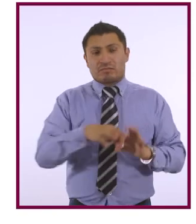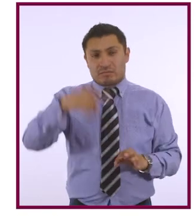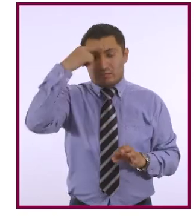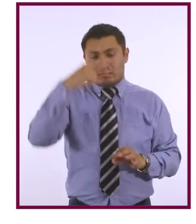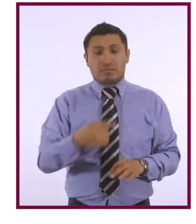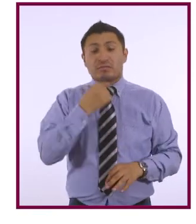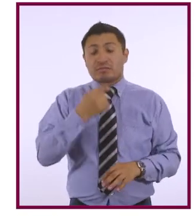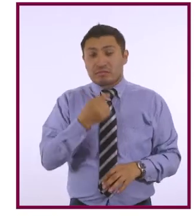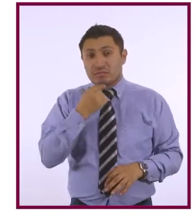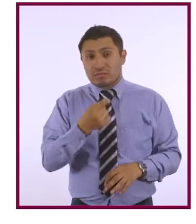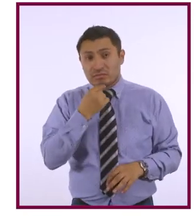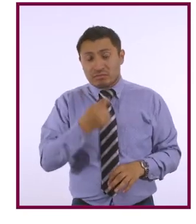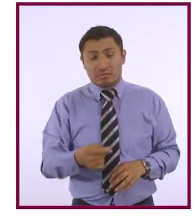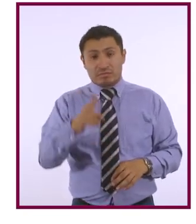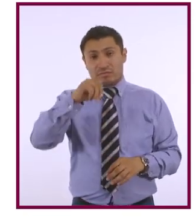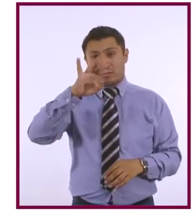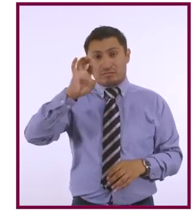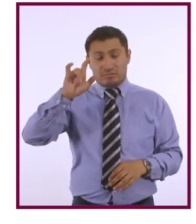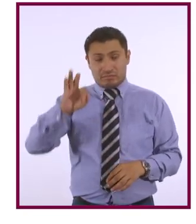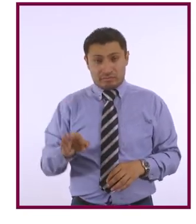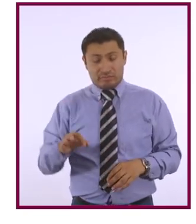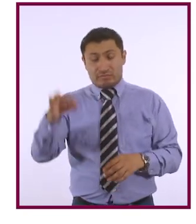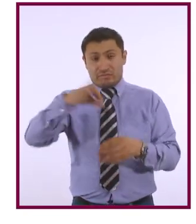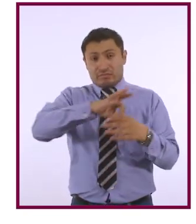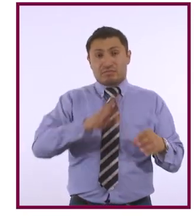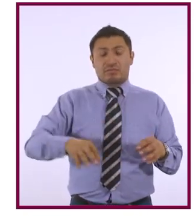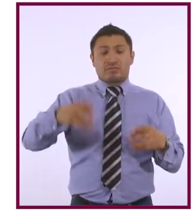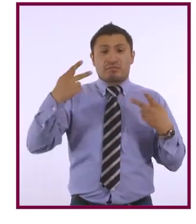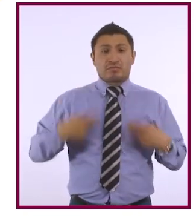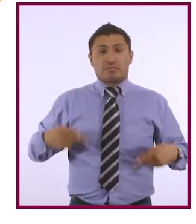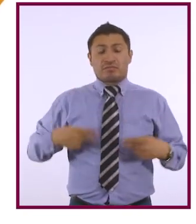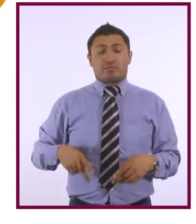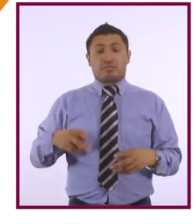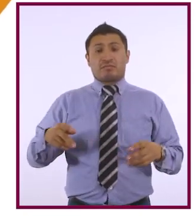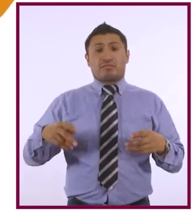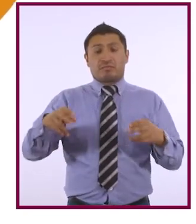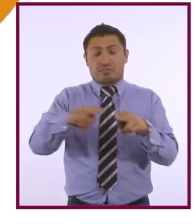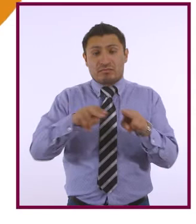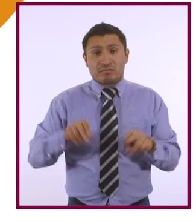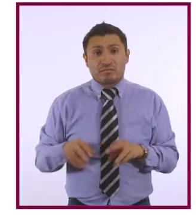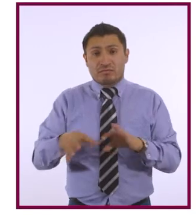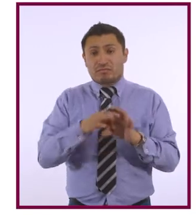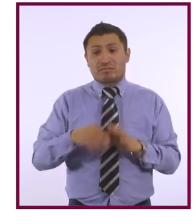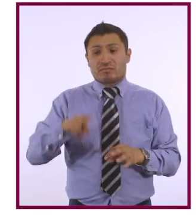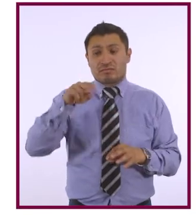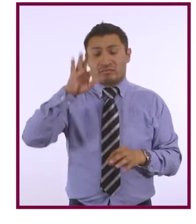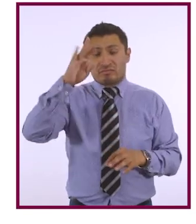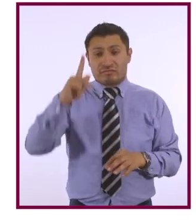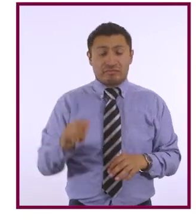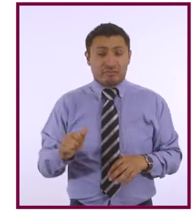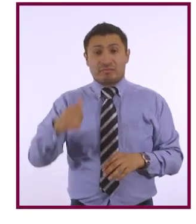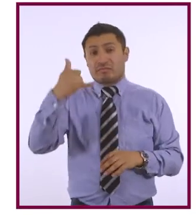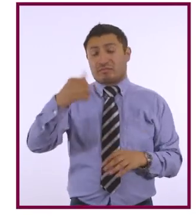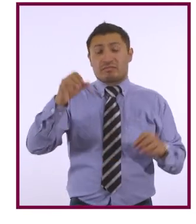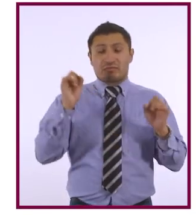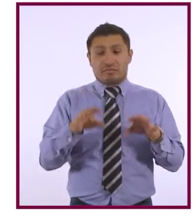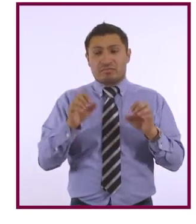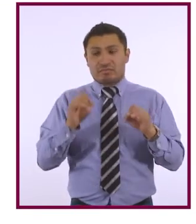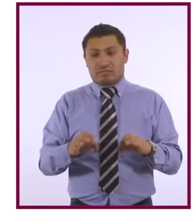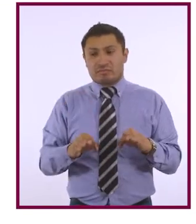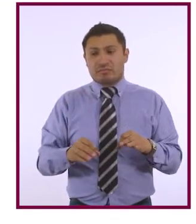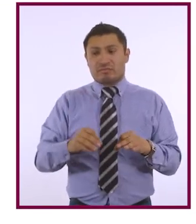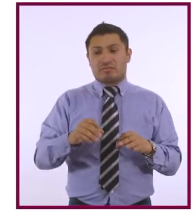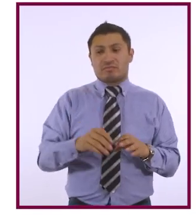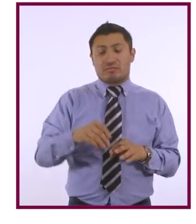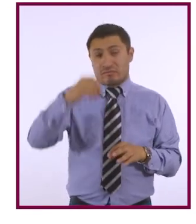Infancia, UNICEF, el Fondo de Población de las Naciones Unidas, UNFPA y la Oficina de la Alta Comisionada de las